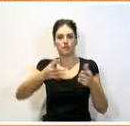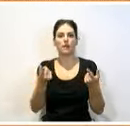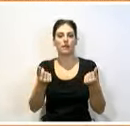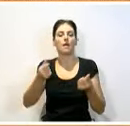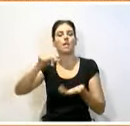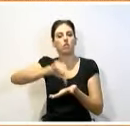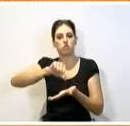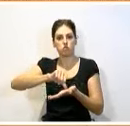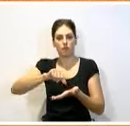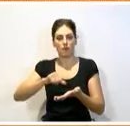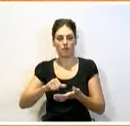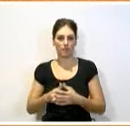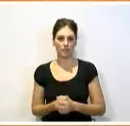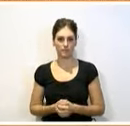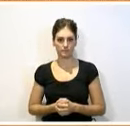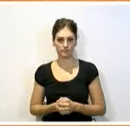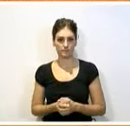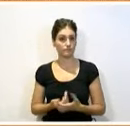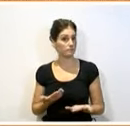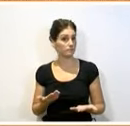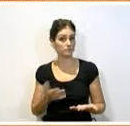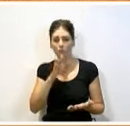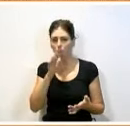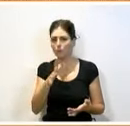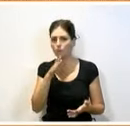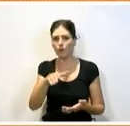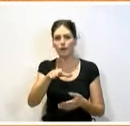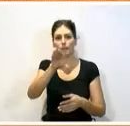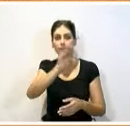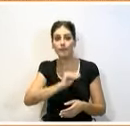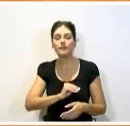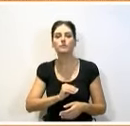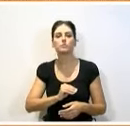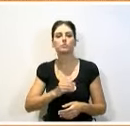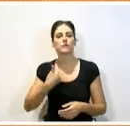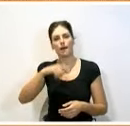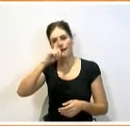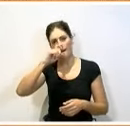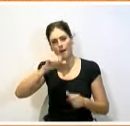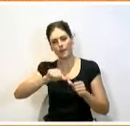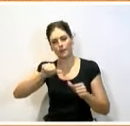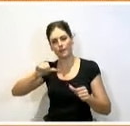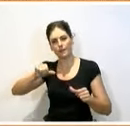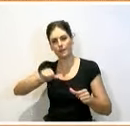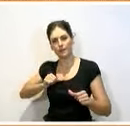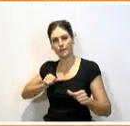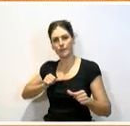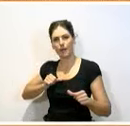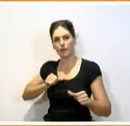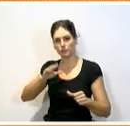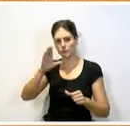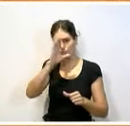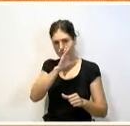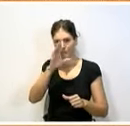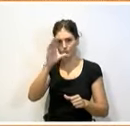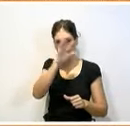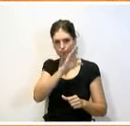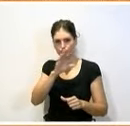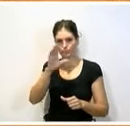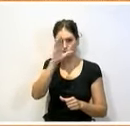de la capital de La Rioja. Y esto es así porque entendemos que han sido años de oscurantismo en torno a la memoria, porque esta